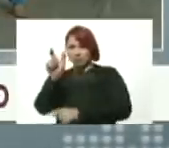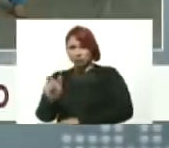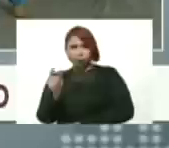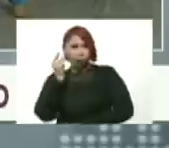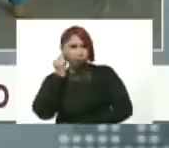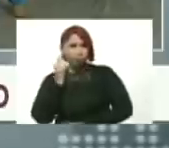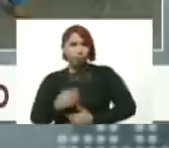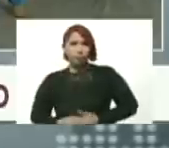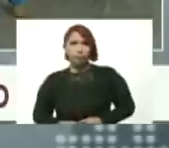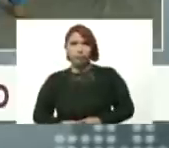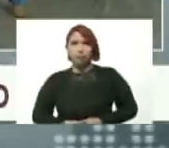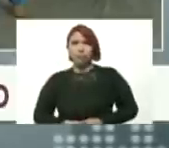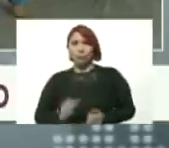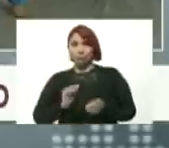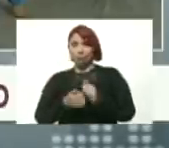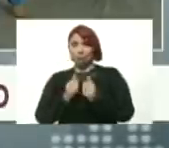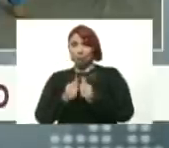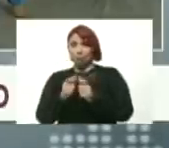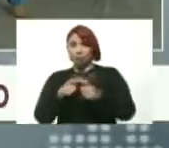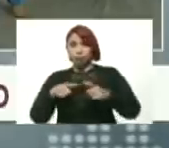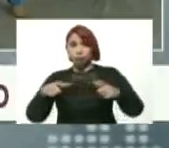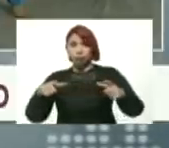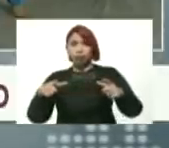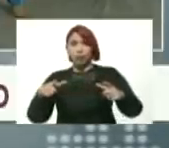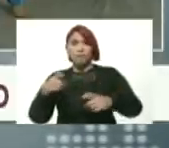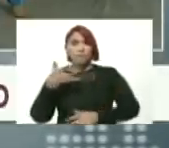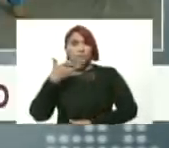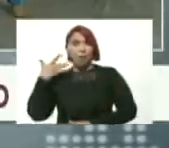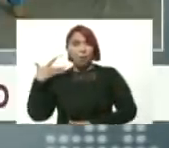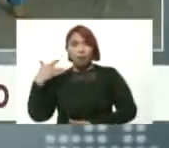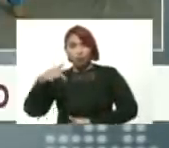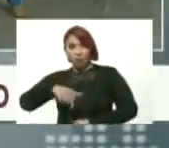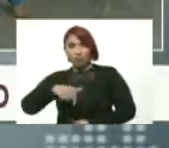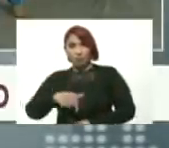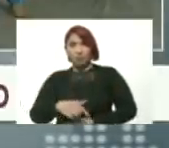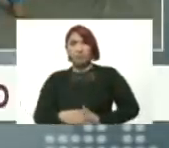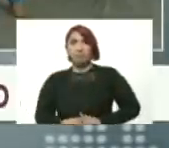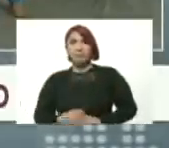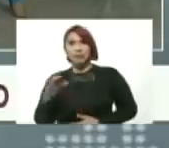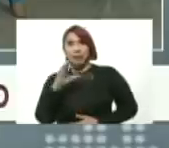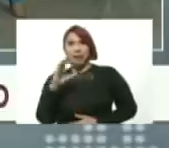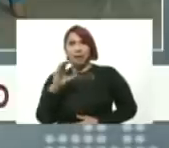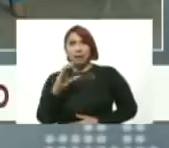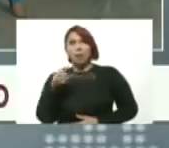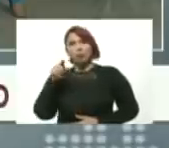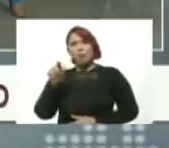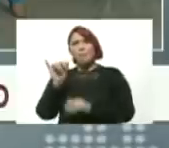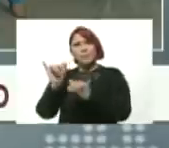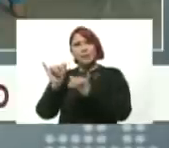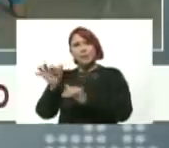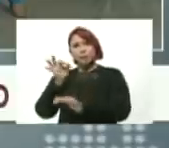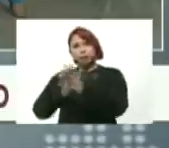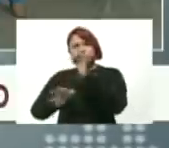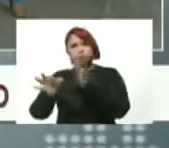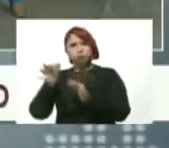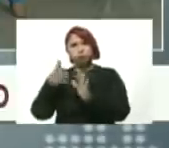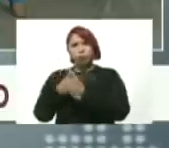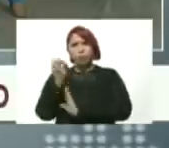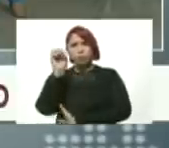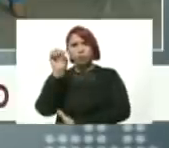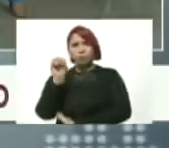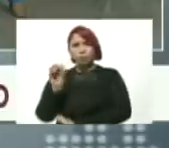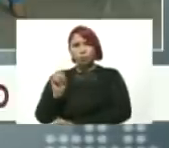complejo deportivo tan famoso aquí en el este de caracas usted nos pudiera explicar el semáforo